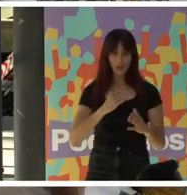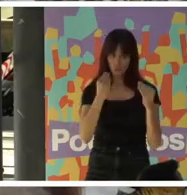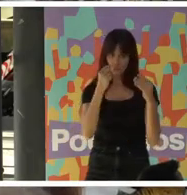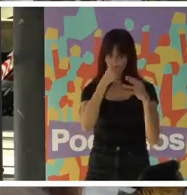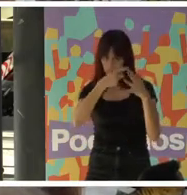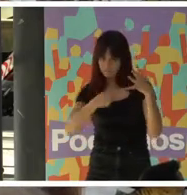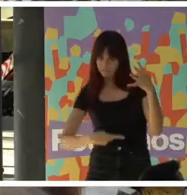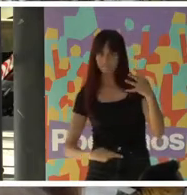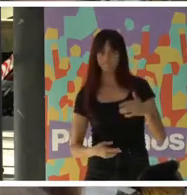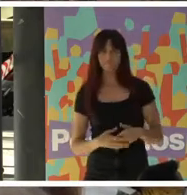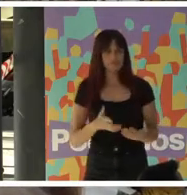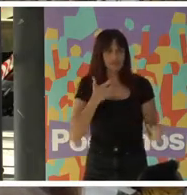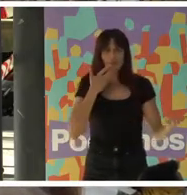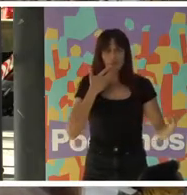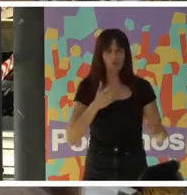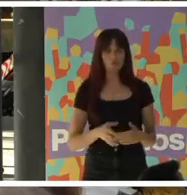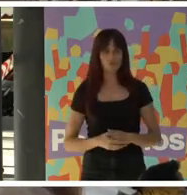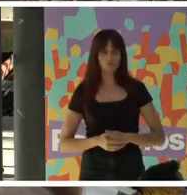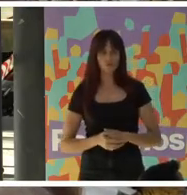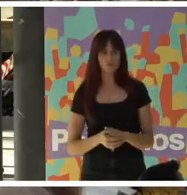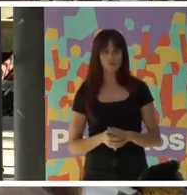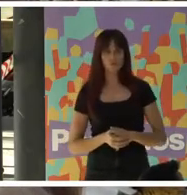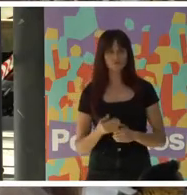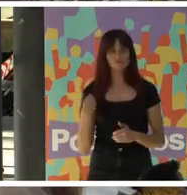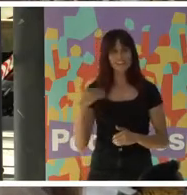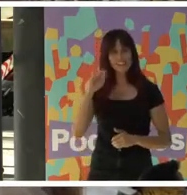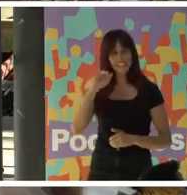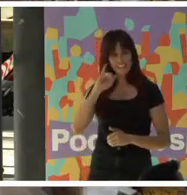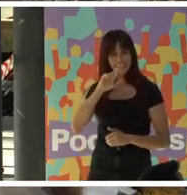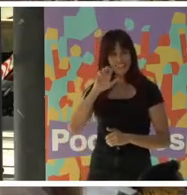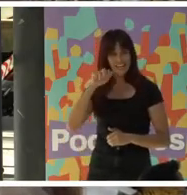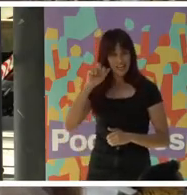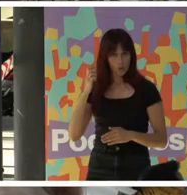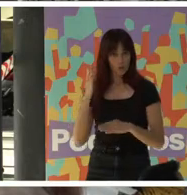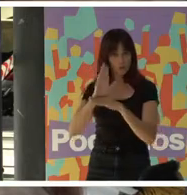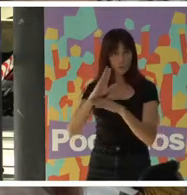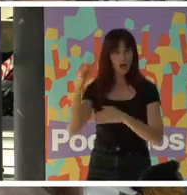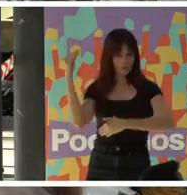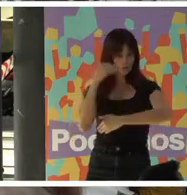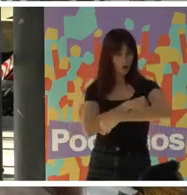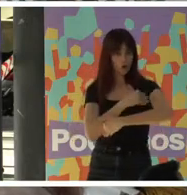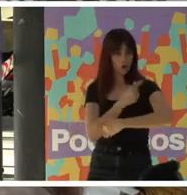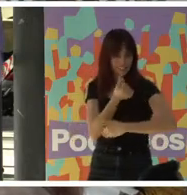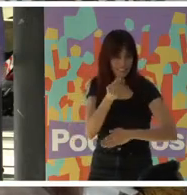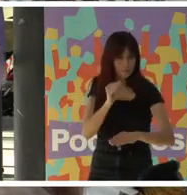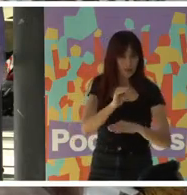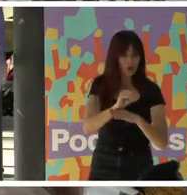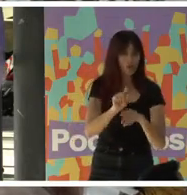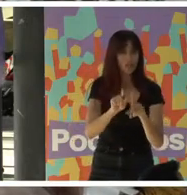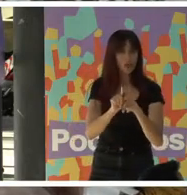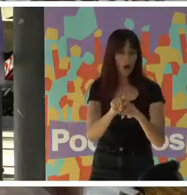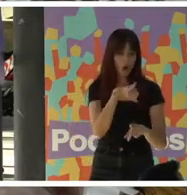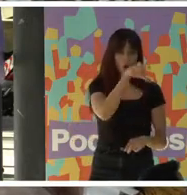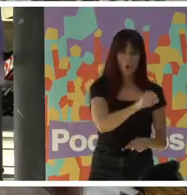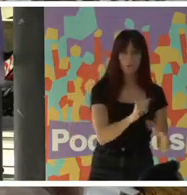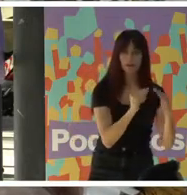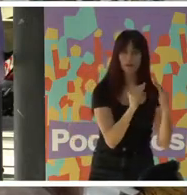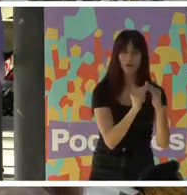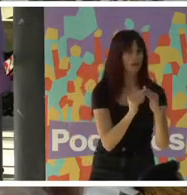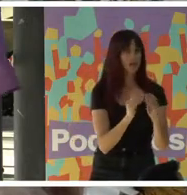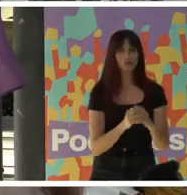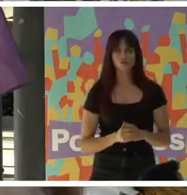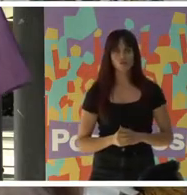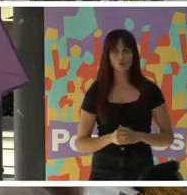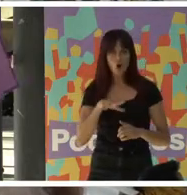muchas. Por ejemplo, como está proponiendo Irene Montero, que los fondos de inversión no puedan comprar viviendas y no